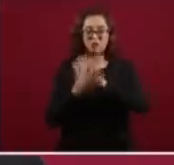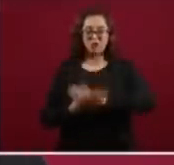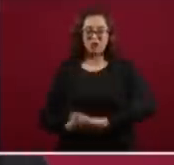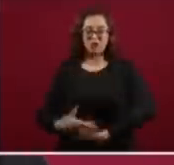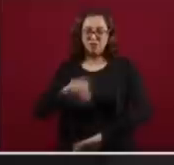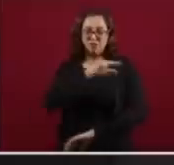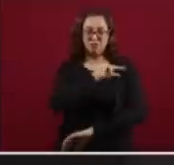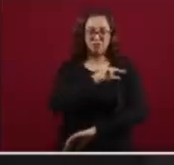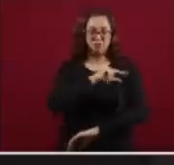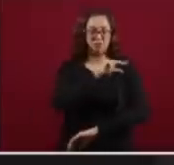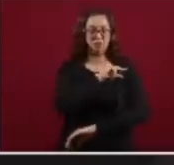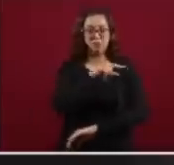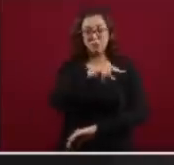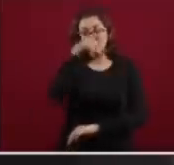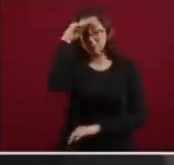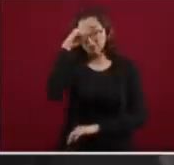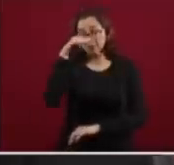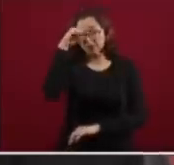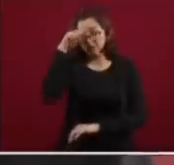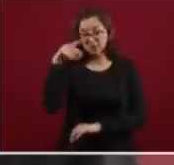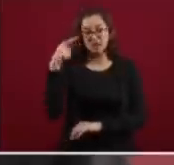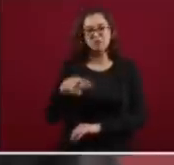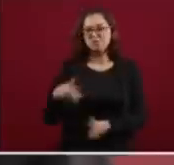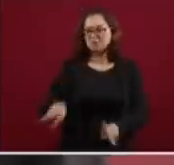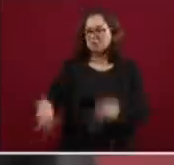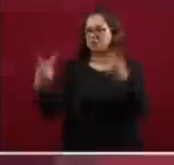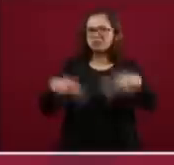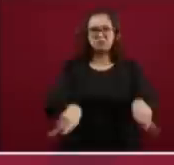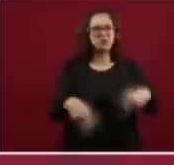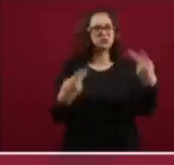consideraba que la privatización era la panacea